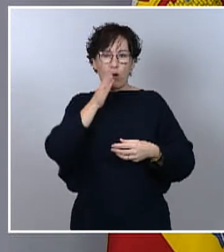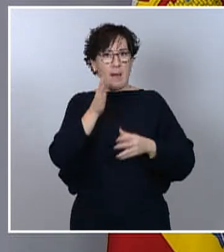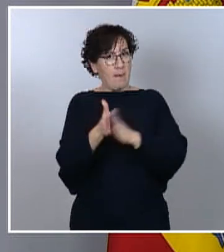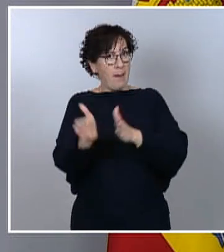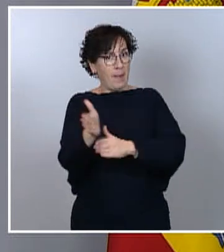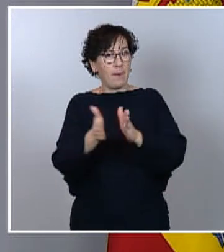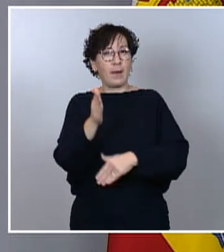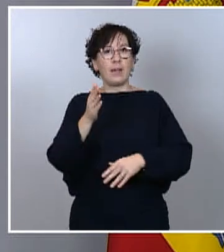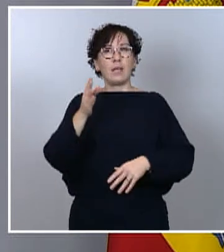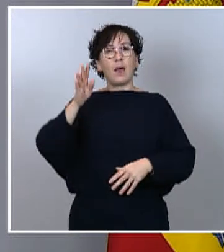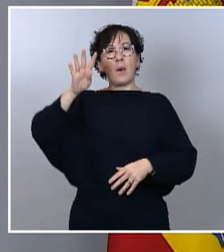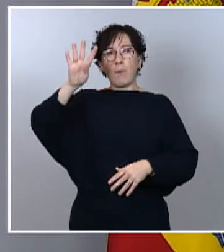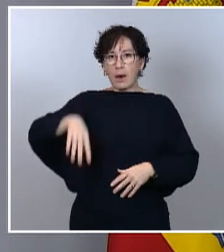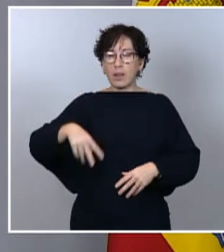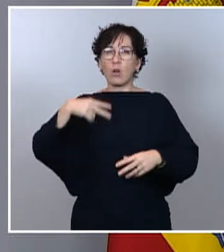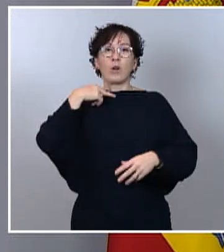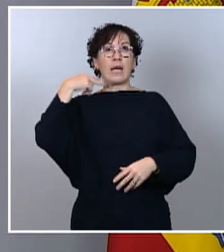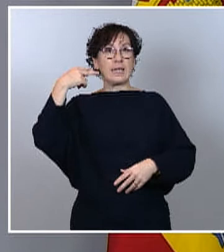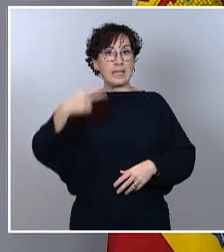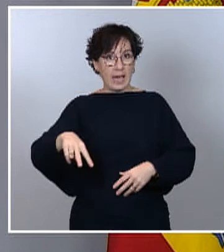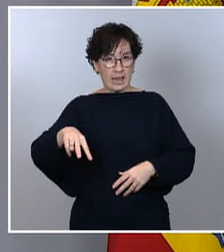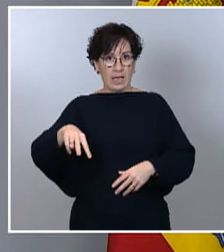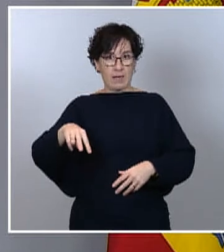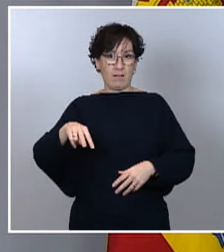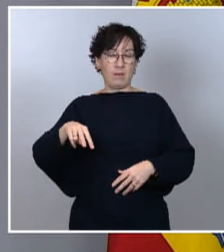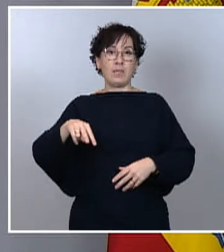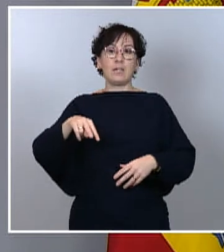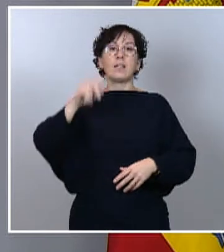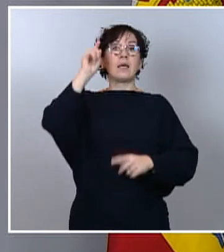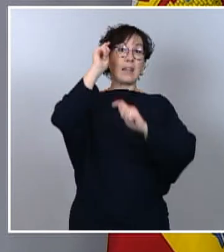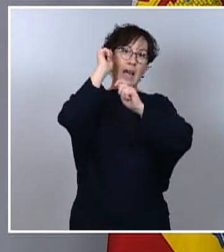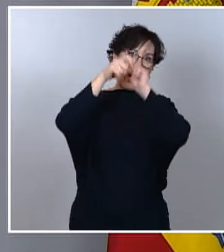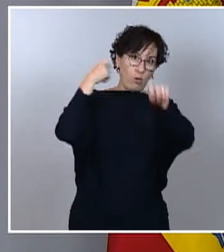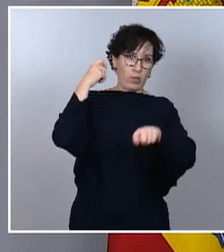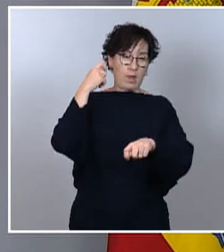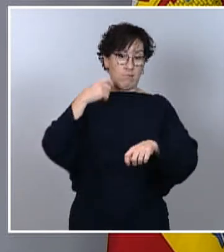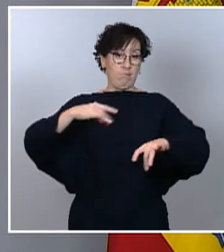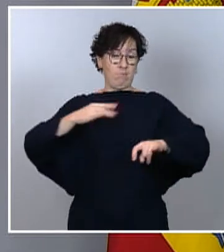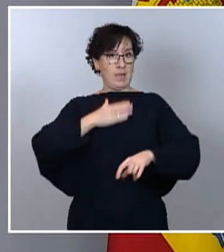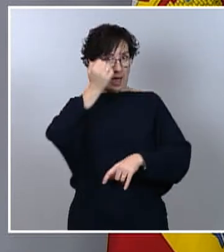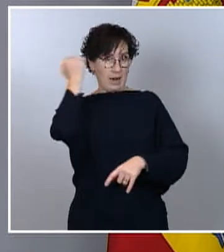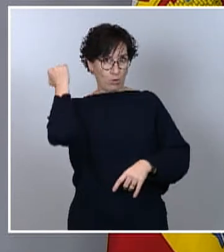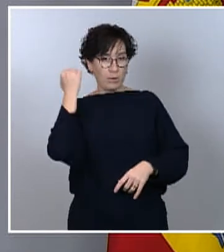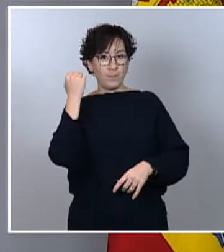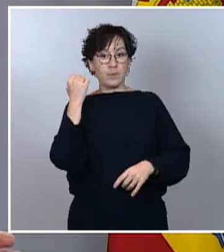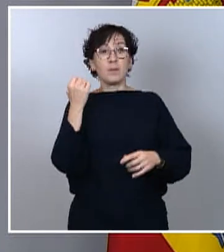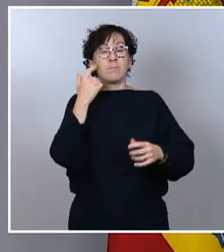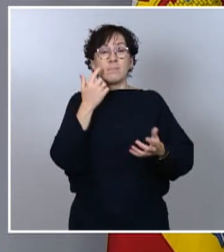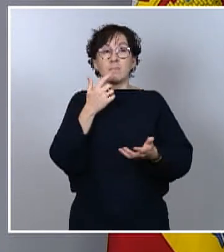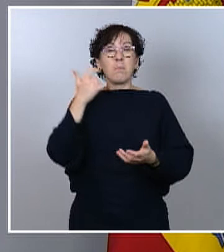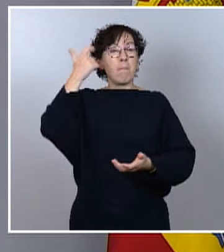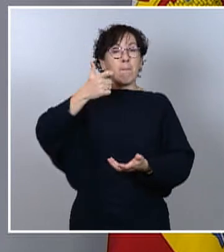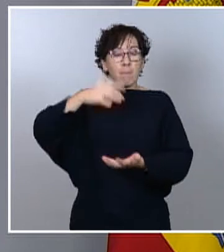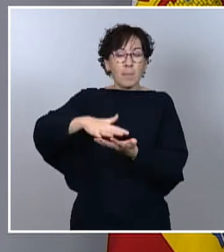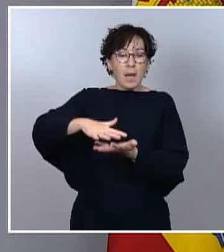Barcelona y Lleida dentro de Cataluña y también Zaragoza dentro de Aragón. Cuando hablamos de prevalencia global, es decir, de todo